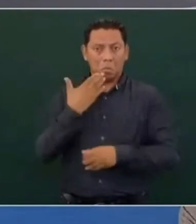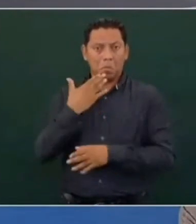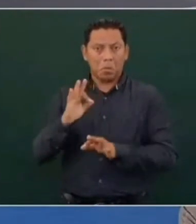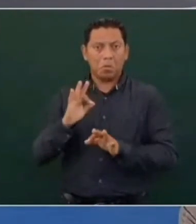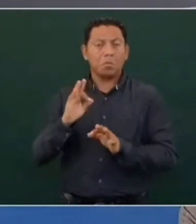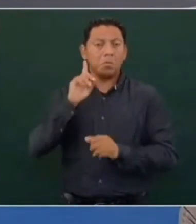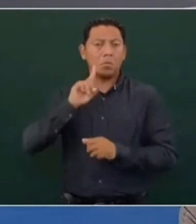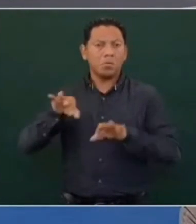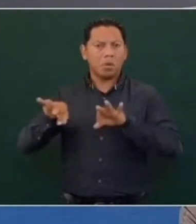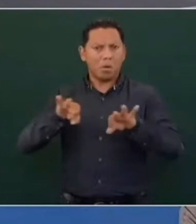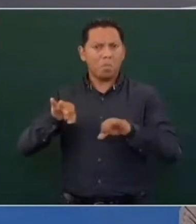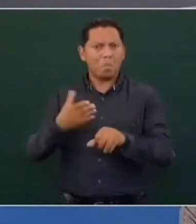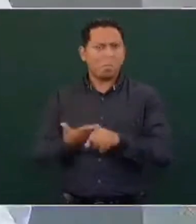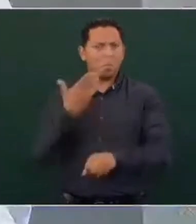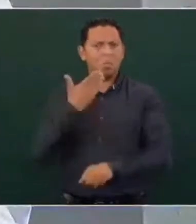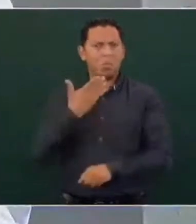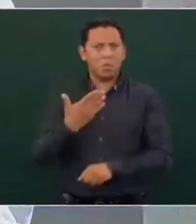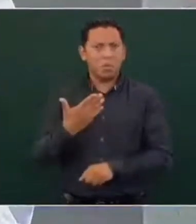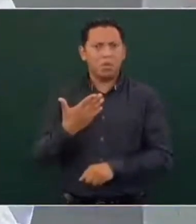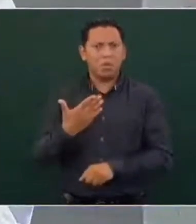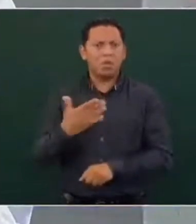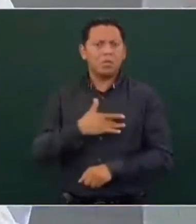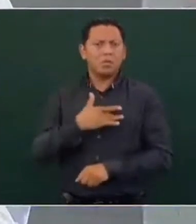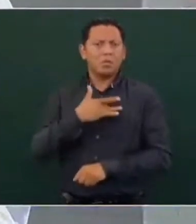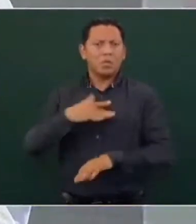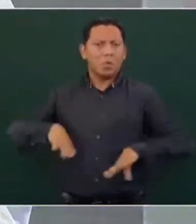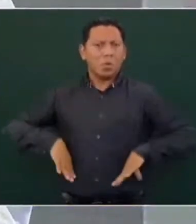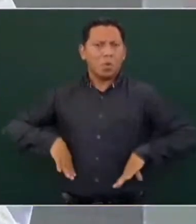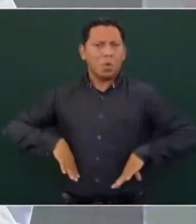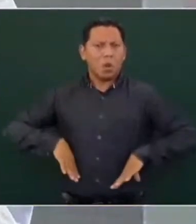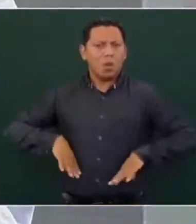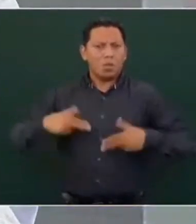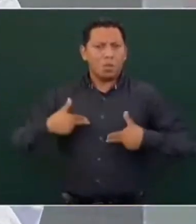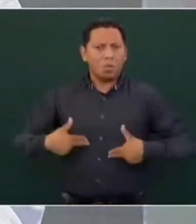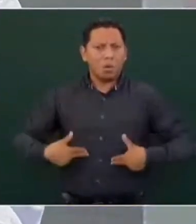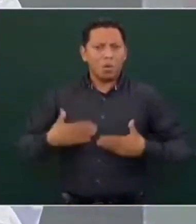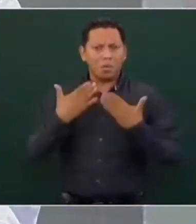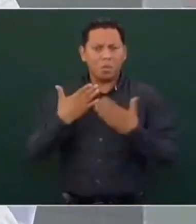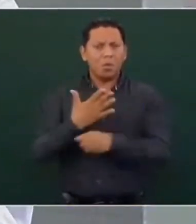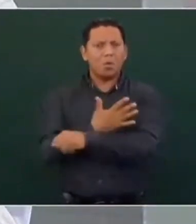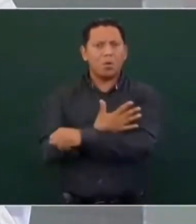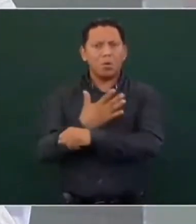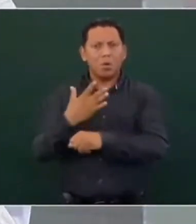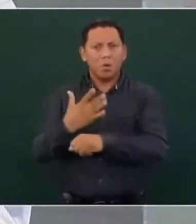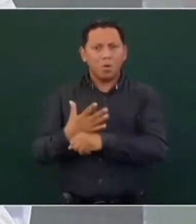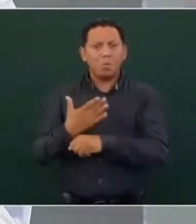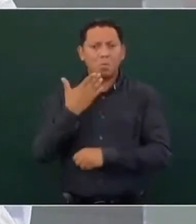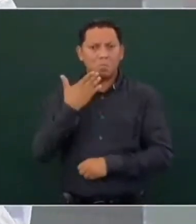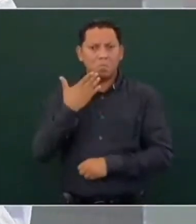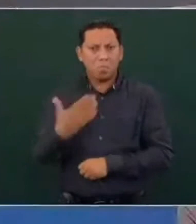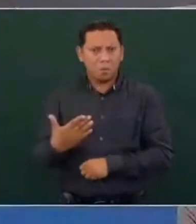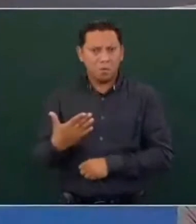muy trabajadoras, muy sensibles, muy honestas